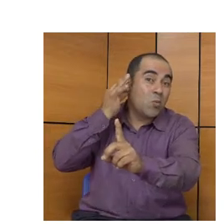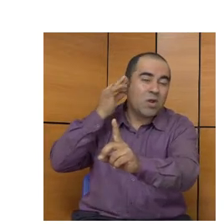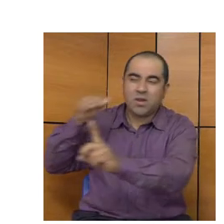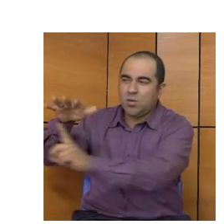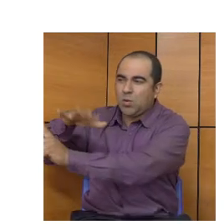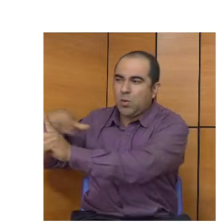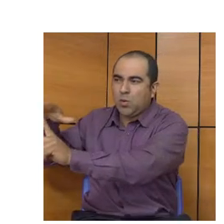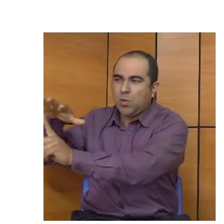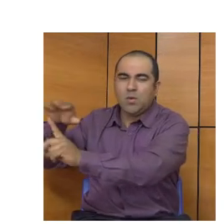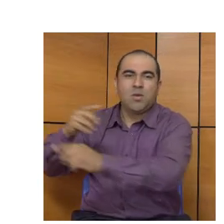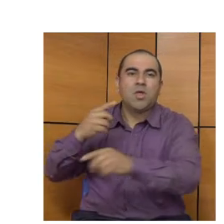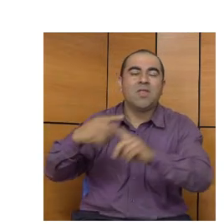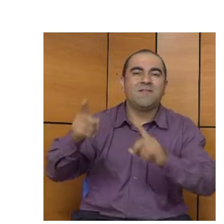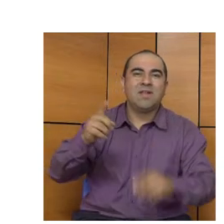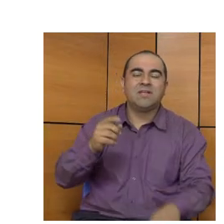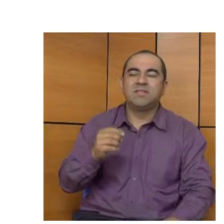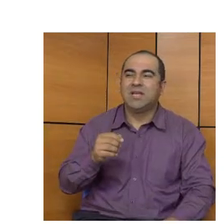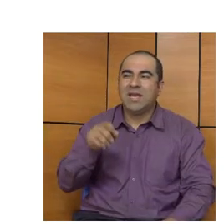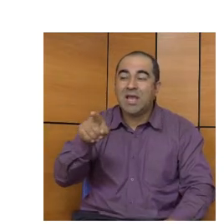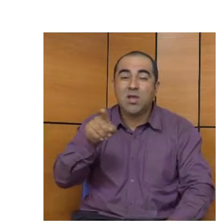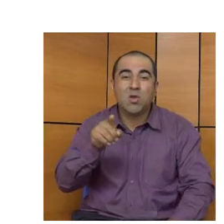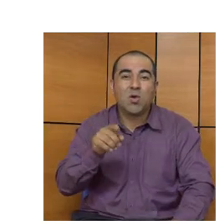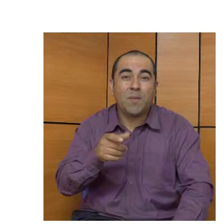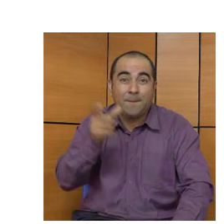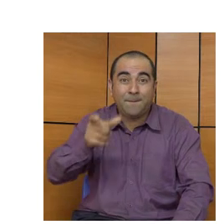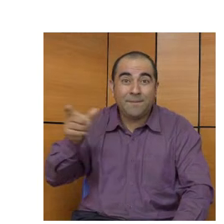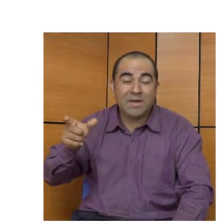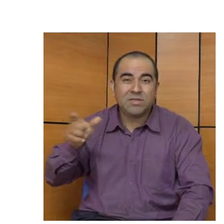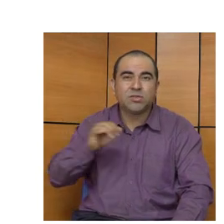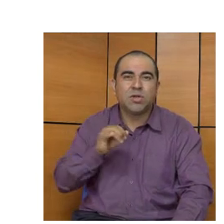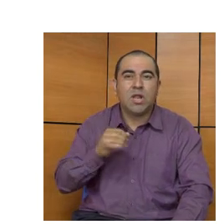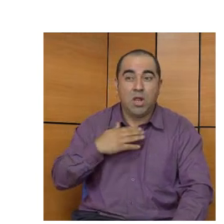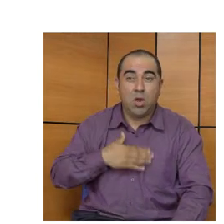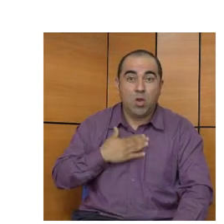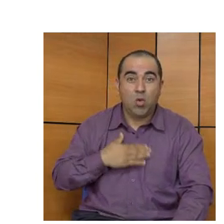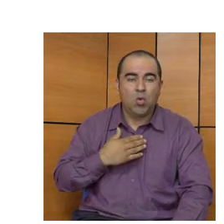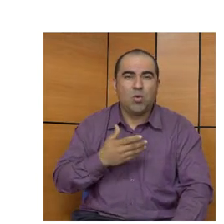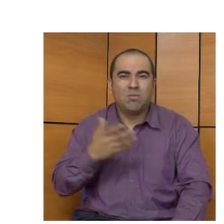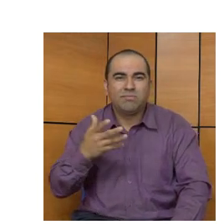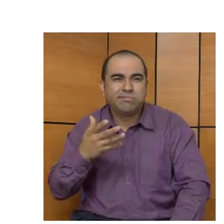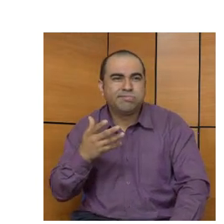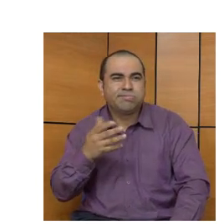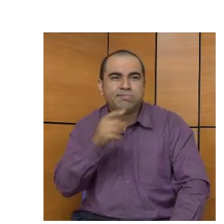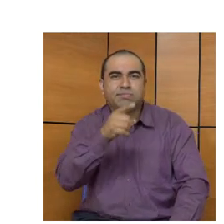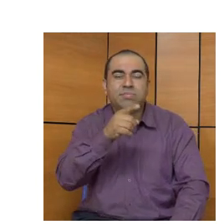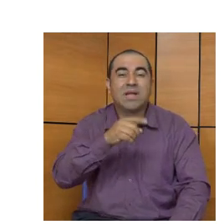las personas mayores diferencian perfectamente la tecnología en general y tú puedes